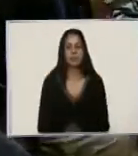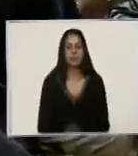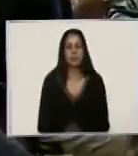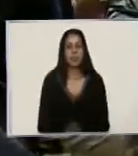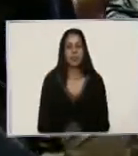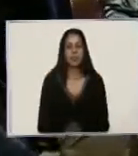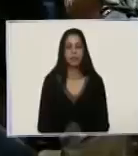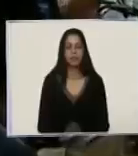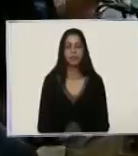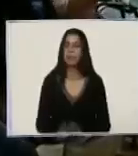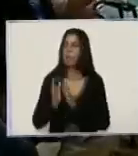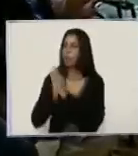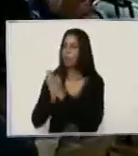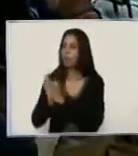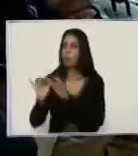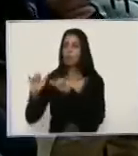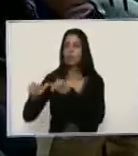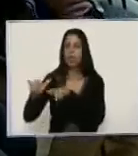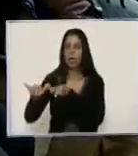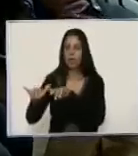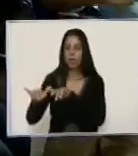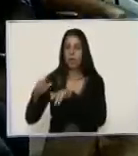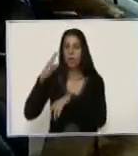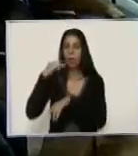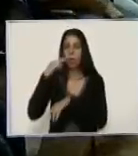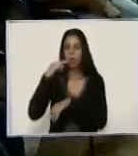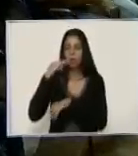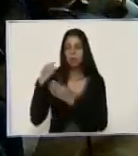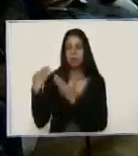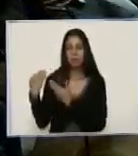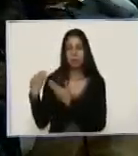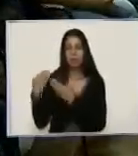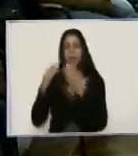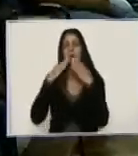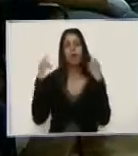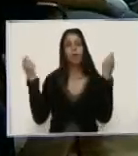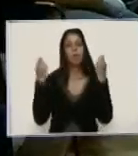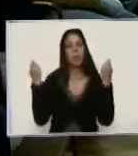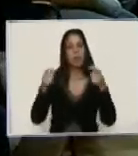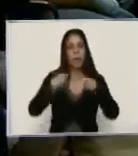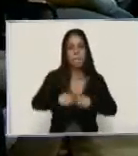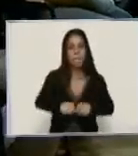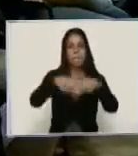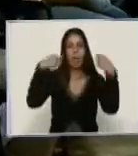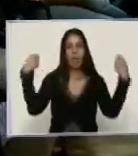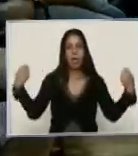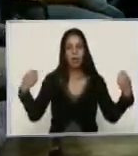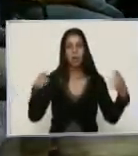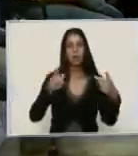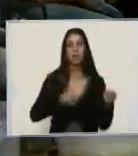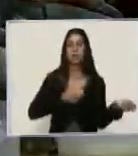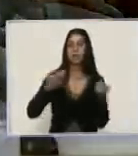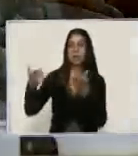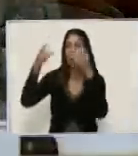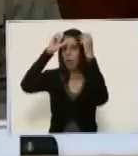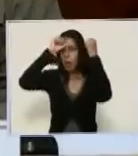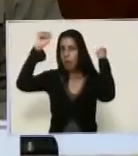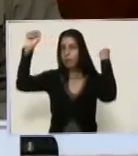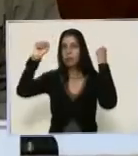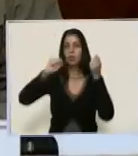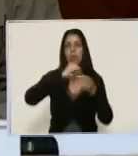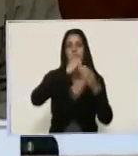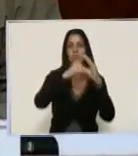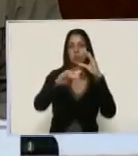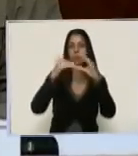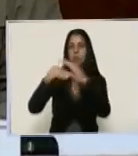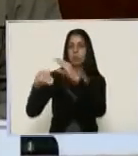Compañero secretario, que esto sea publicado en la prensa, que lo mandemos a la Cancillería y que sea enviado a todas las